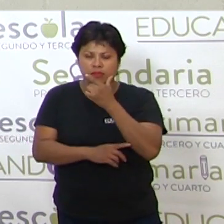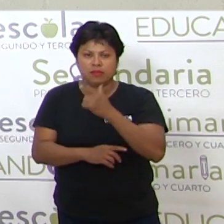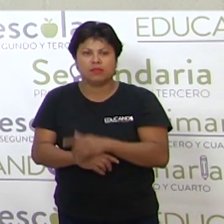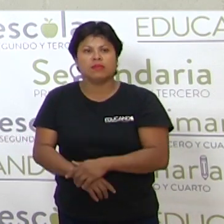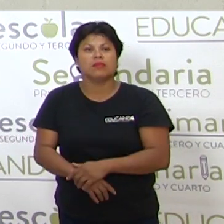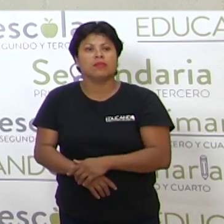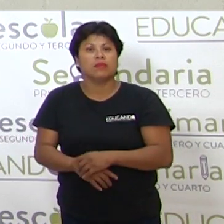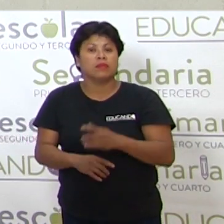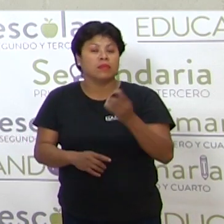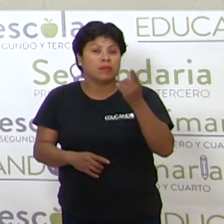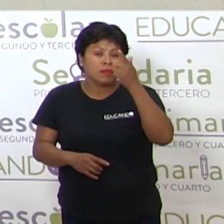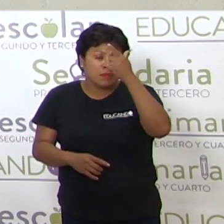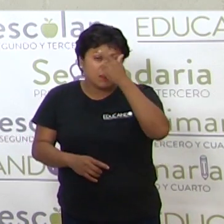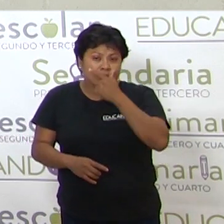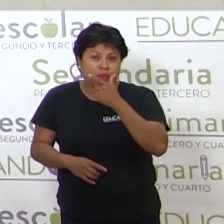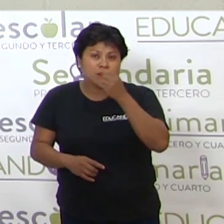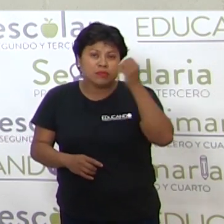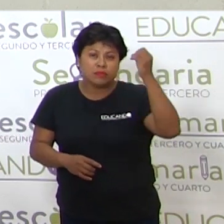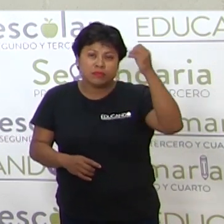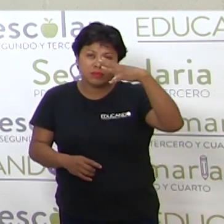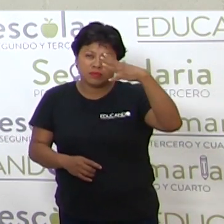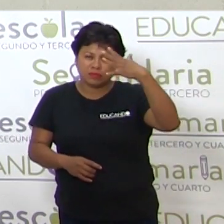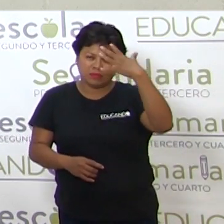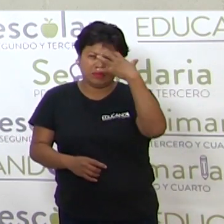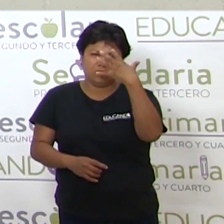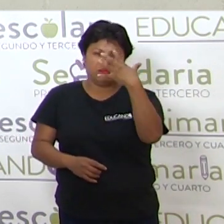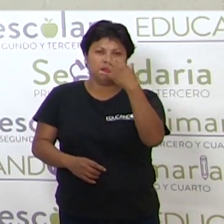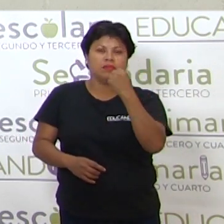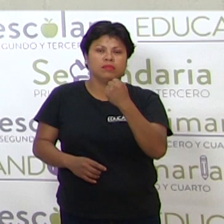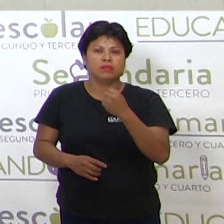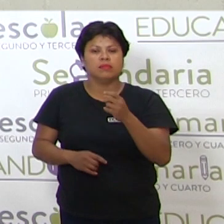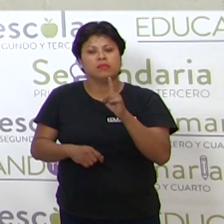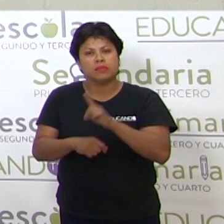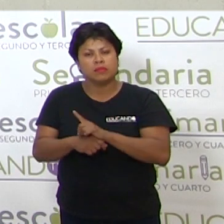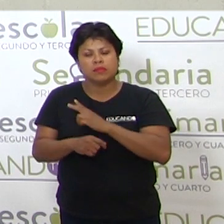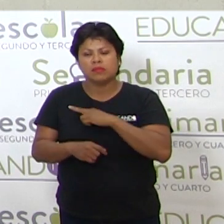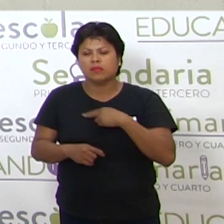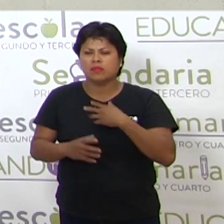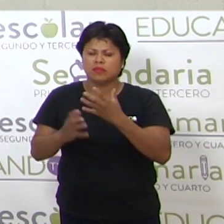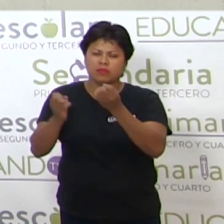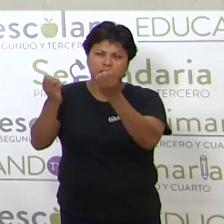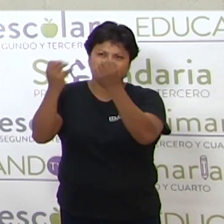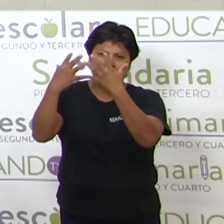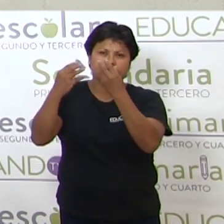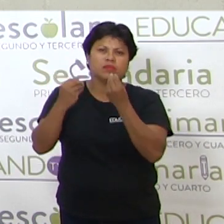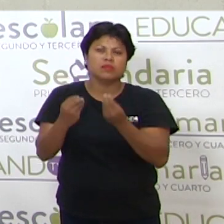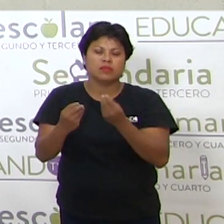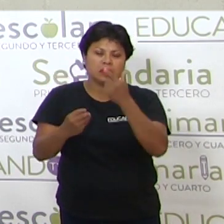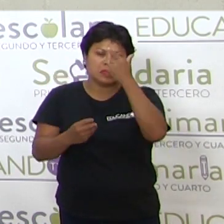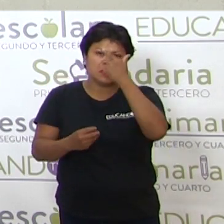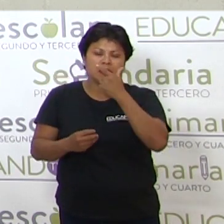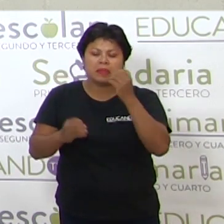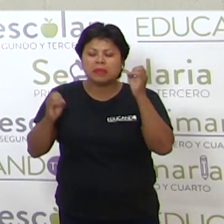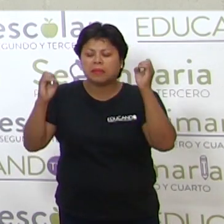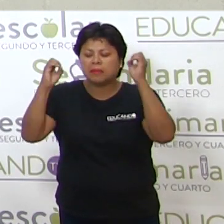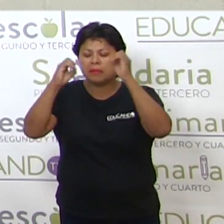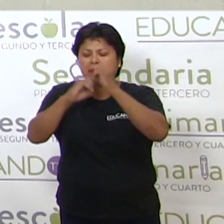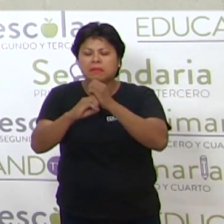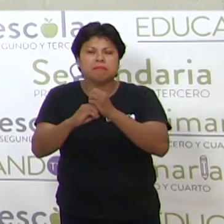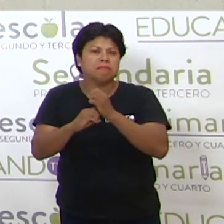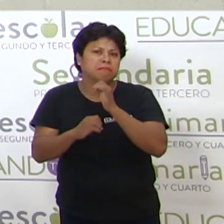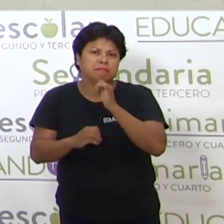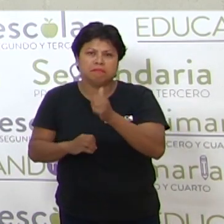por la luz del sol verdad de día tenemos mucha luz del sol y de noche no